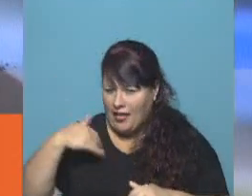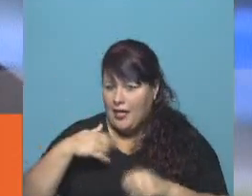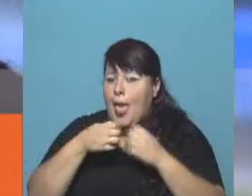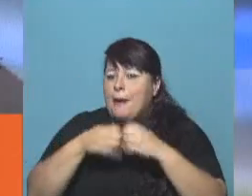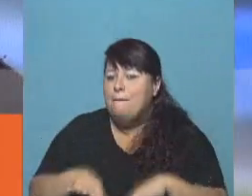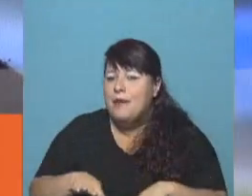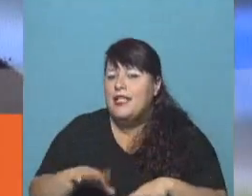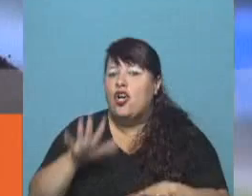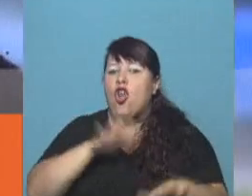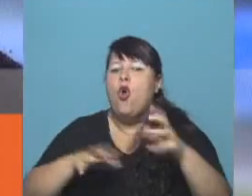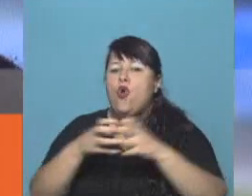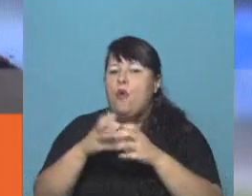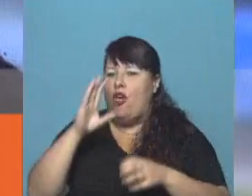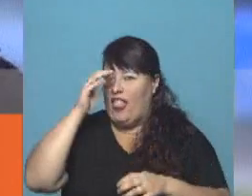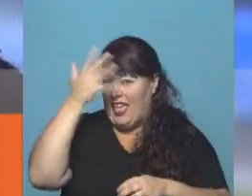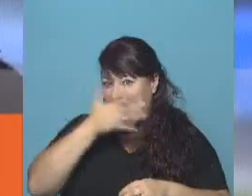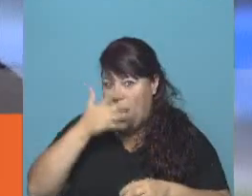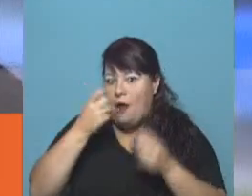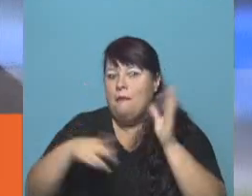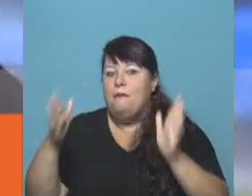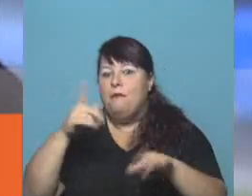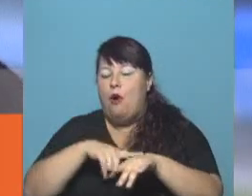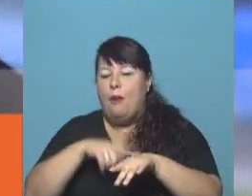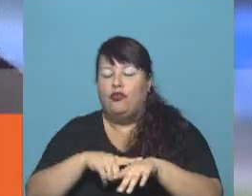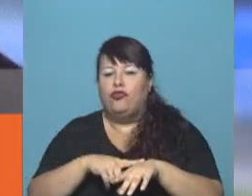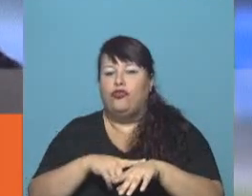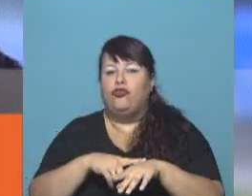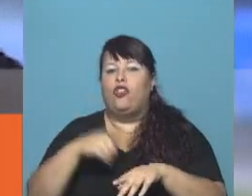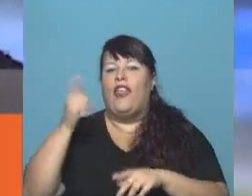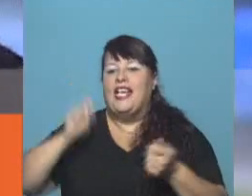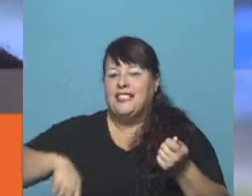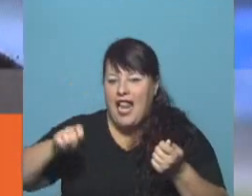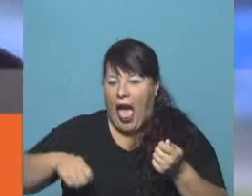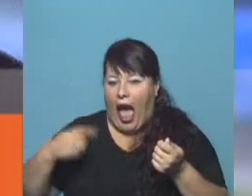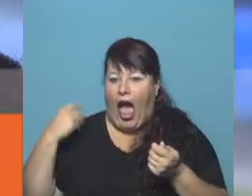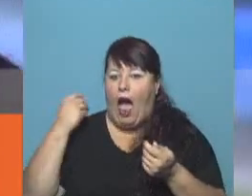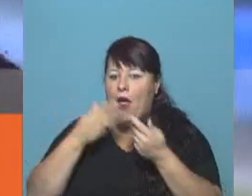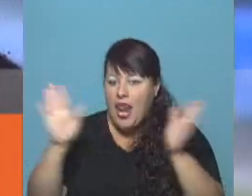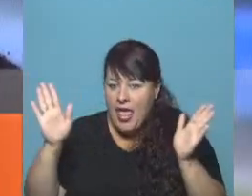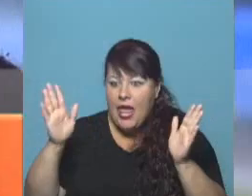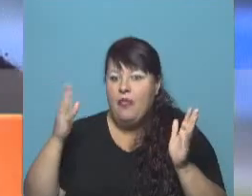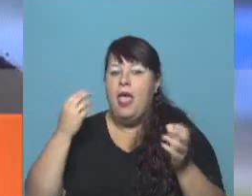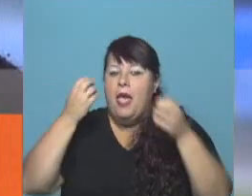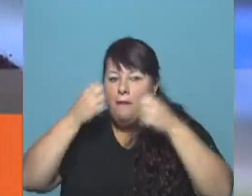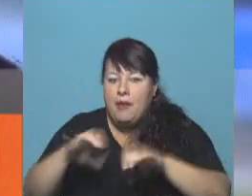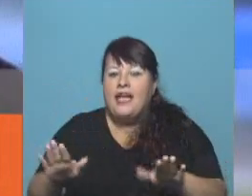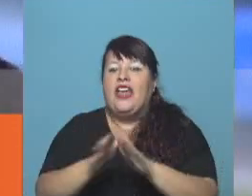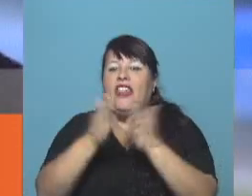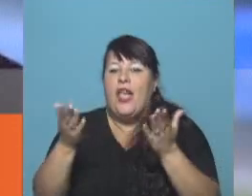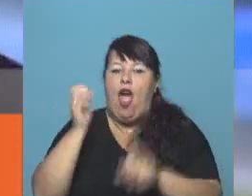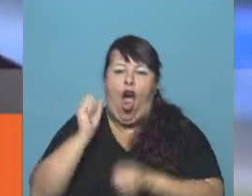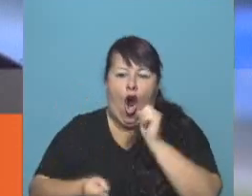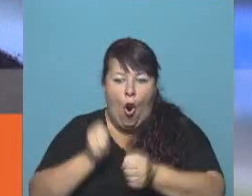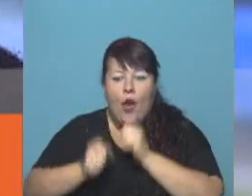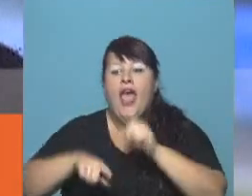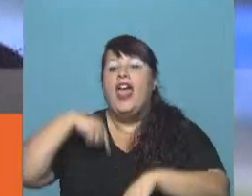comienza con las organizaciones negras, que fueron los primeros periódicos de los esclavos recientemente liberados, que hicieron los primeros periódicos obreros,